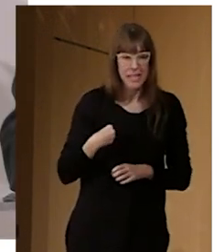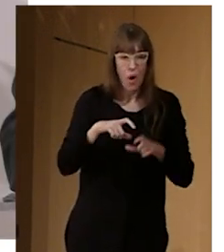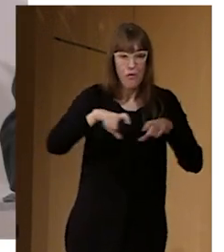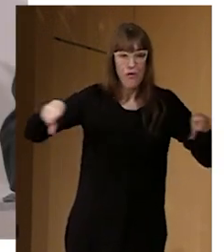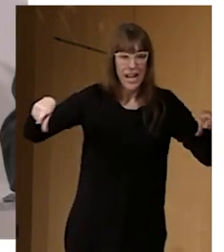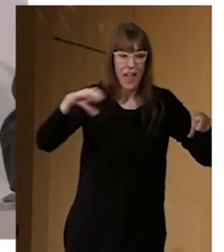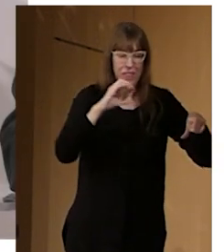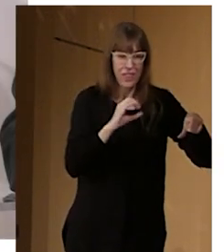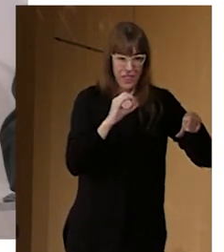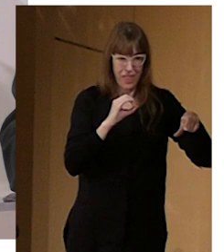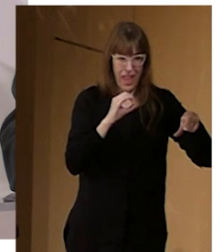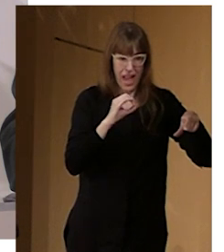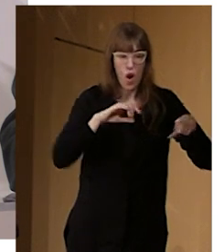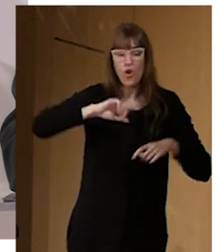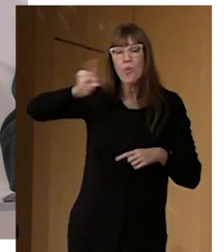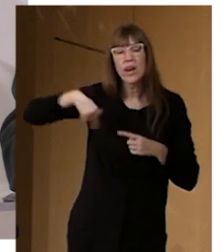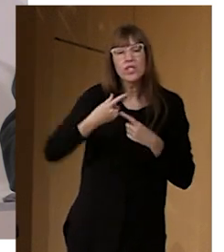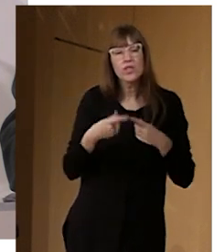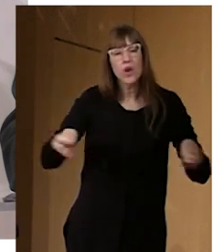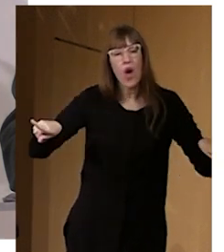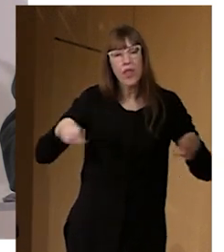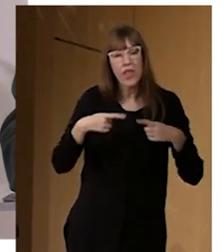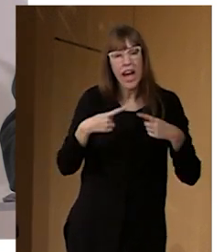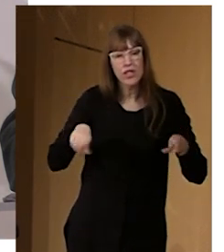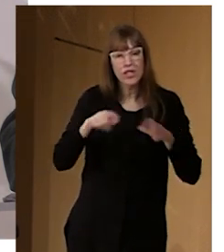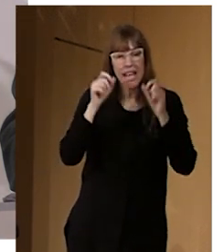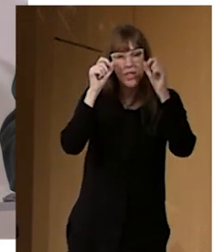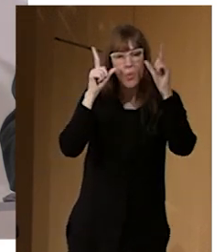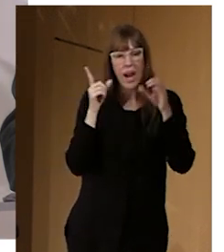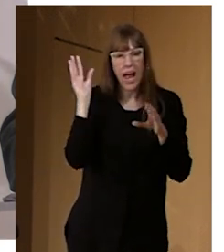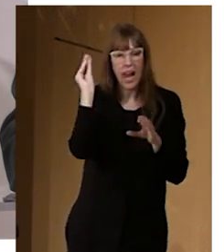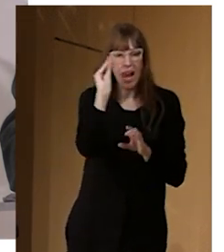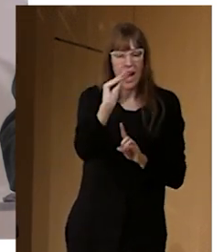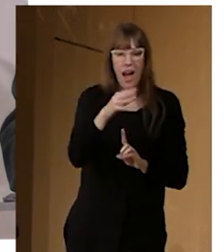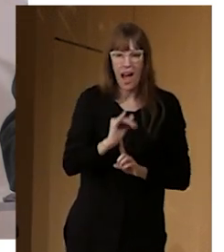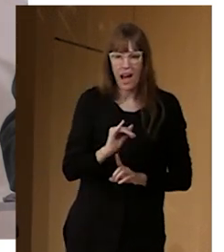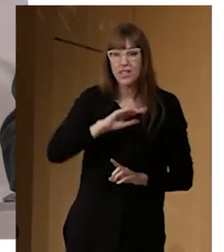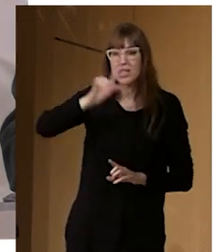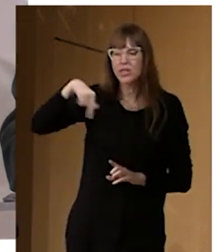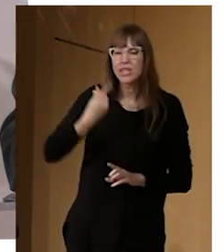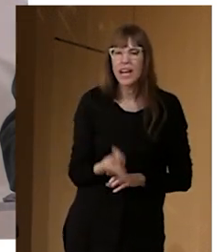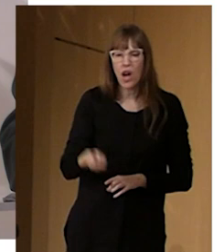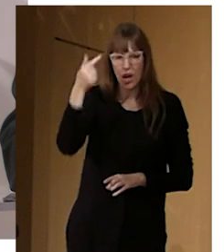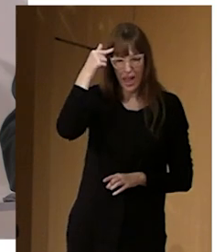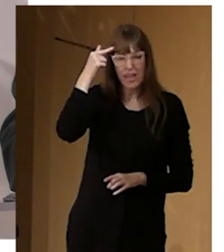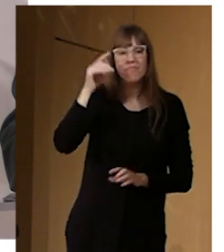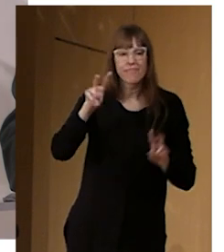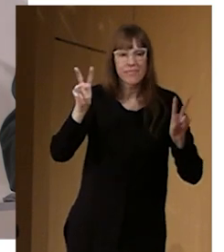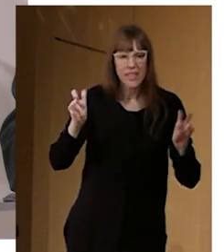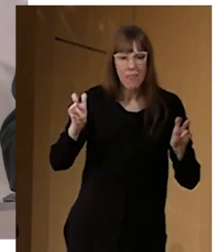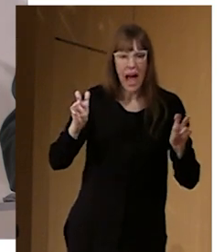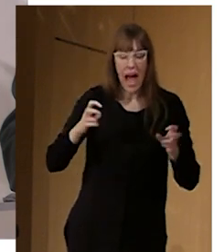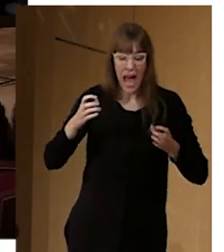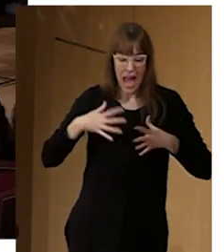estos conciertos no solo únicamente los conciertos descubre nada simplemente recordaros eso que a ese primer nivel de conocimiento de contacto de